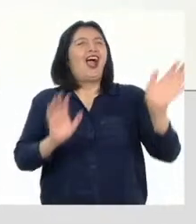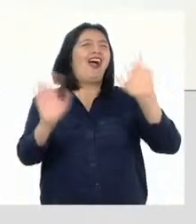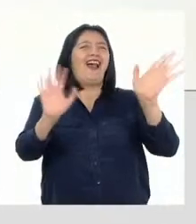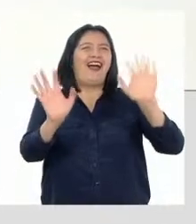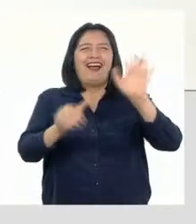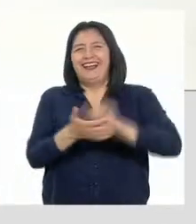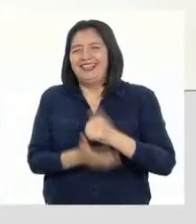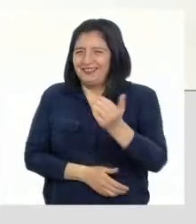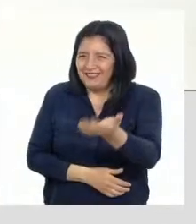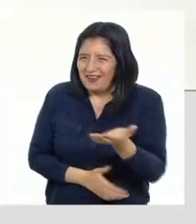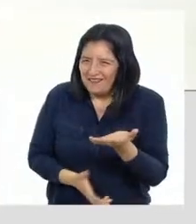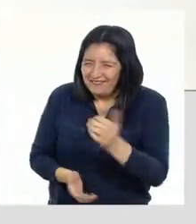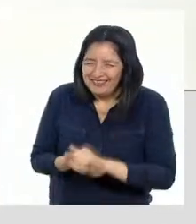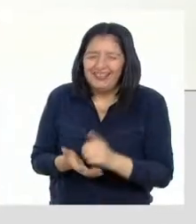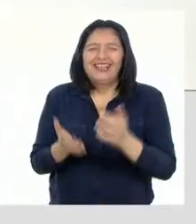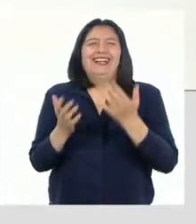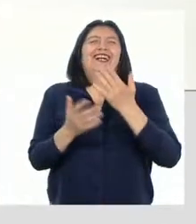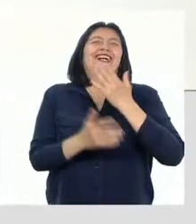Hola, hola, bienvenidas y